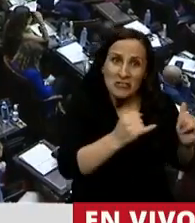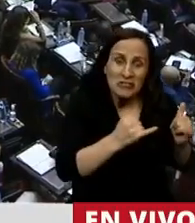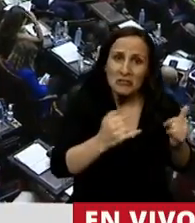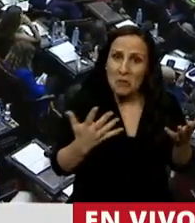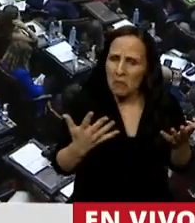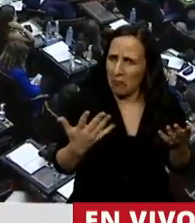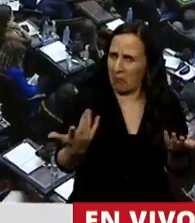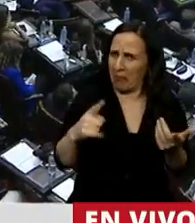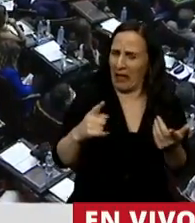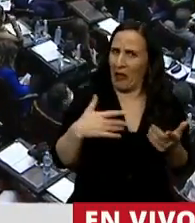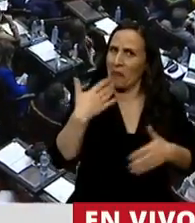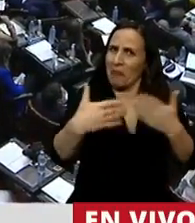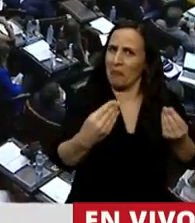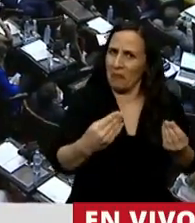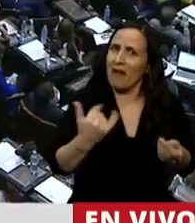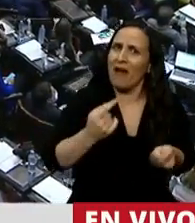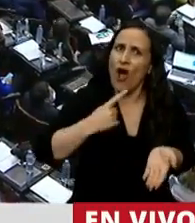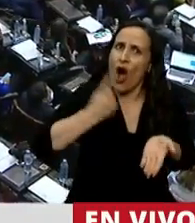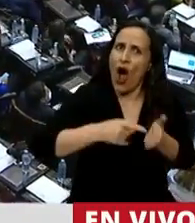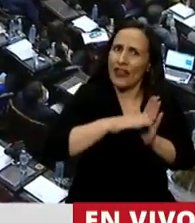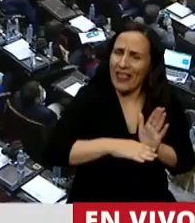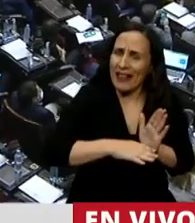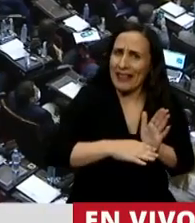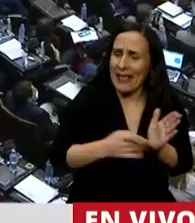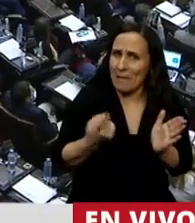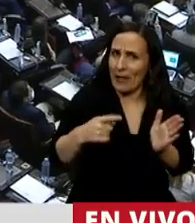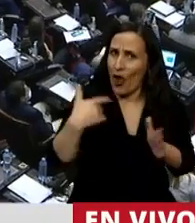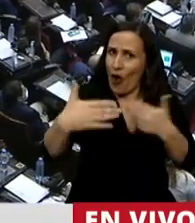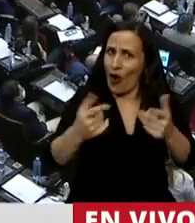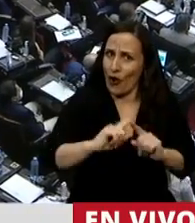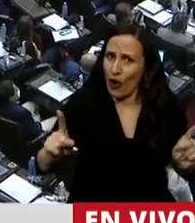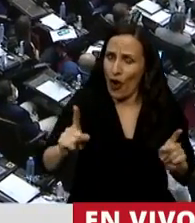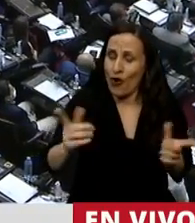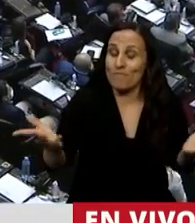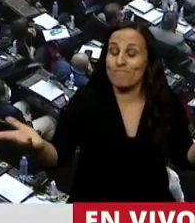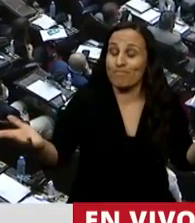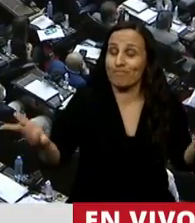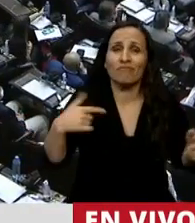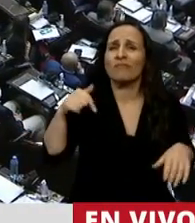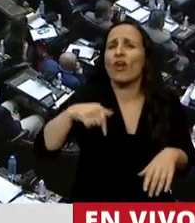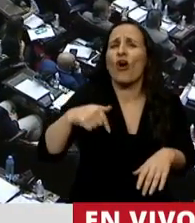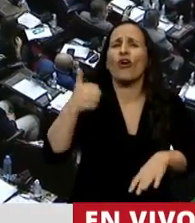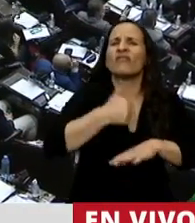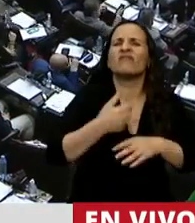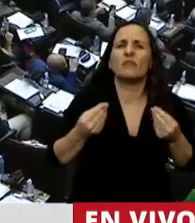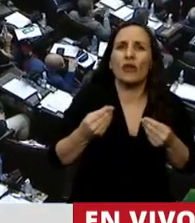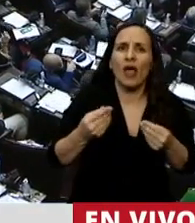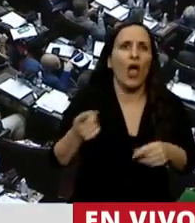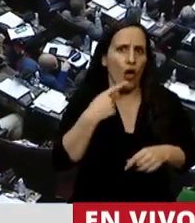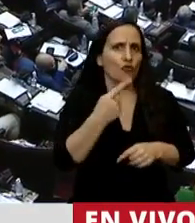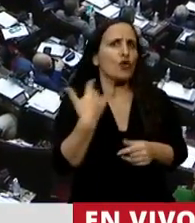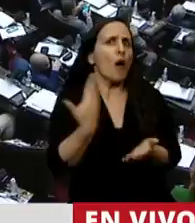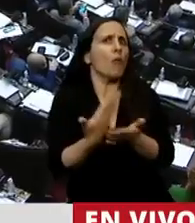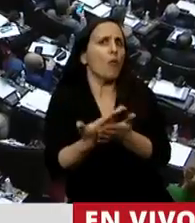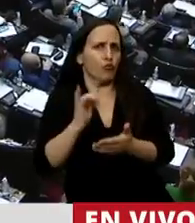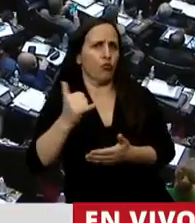algunas incluso con orden del día vigentes. Hoy estamos acá entonces porque quienes decían que tenían alternativas superadoras no